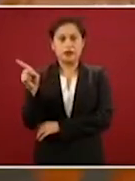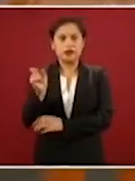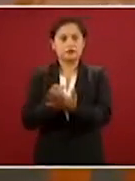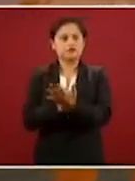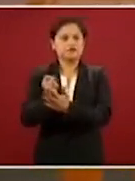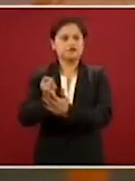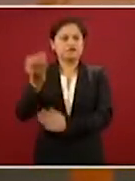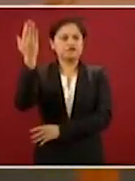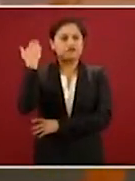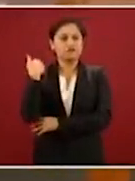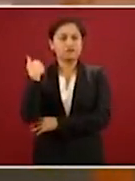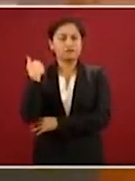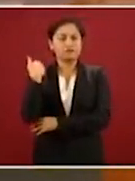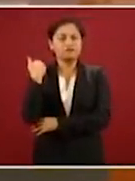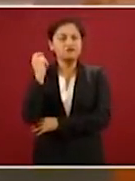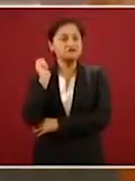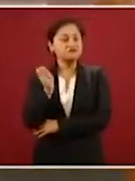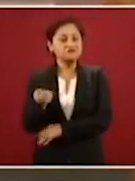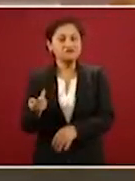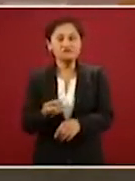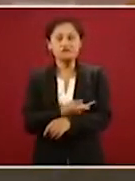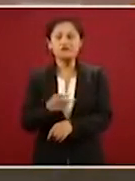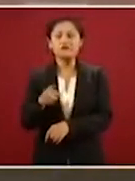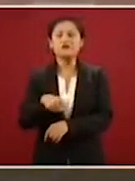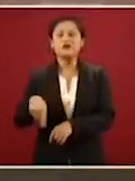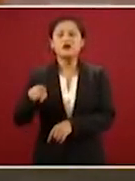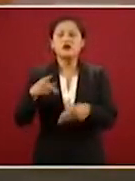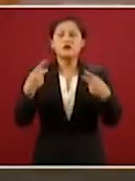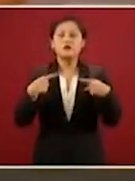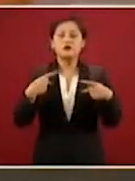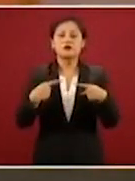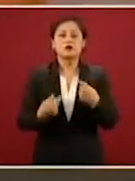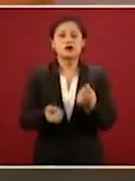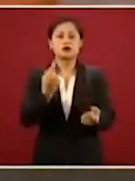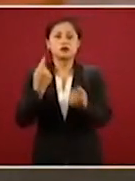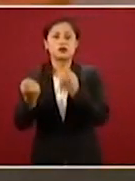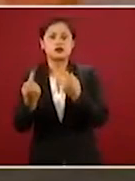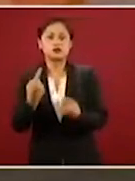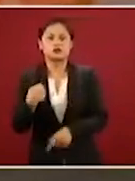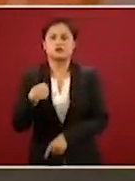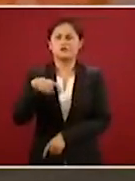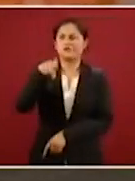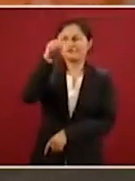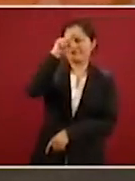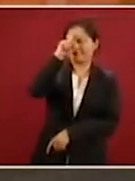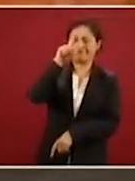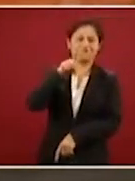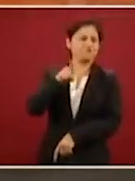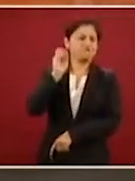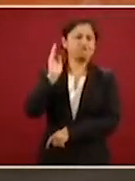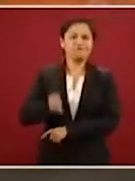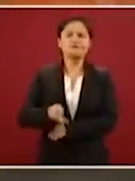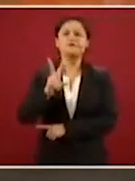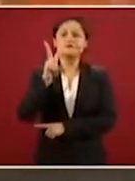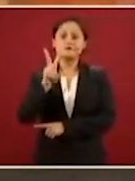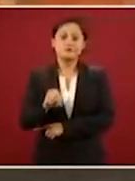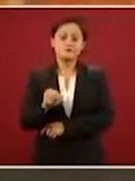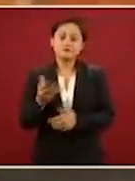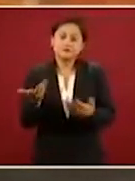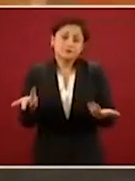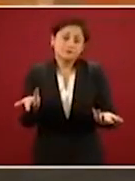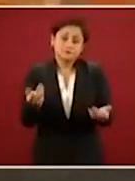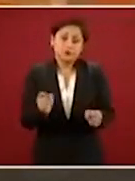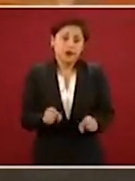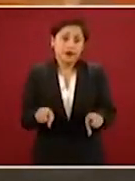oposición, como cuando se toman decisiones de